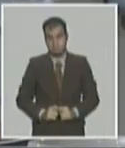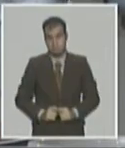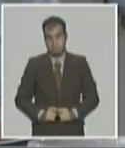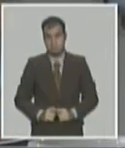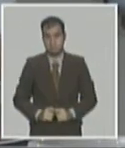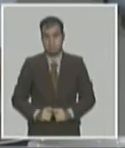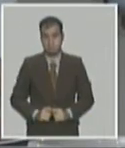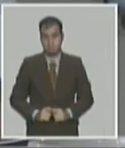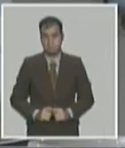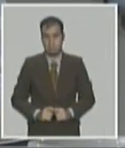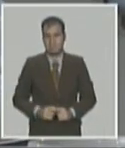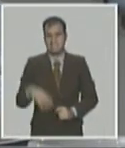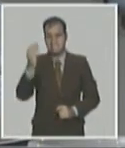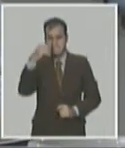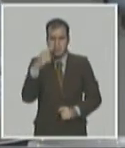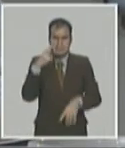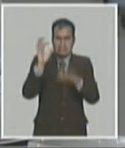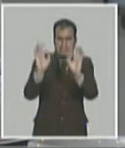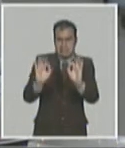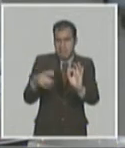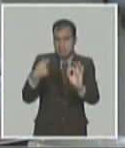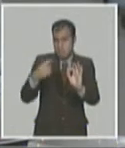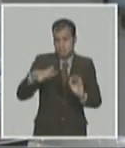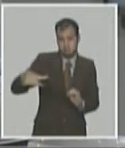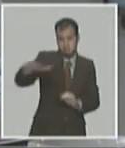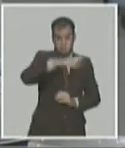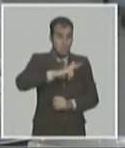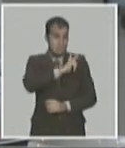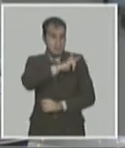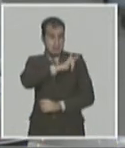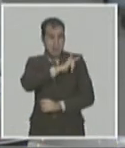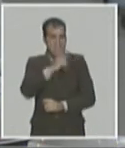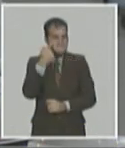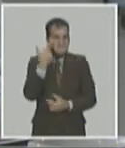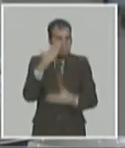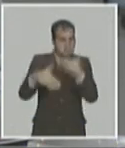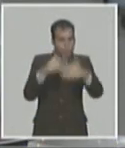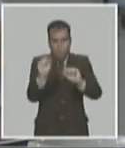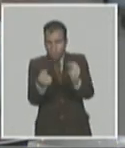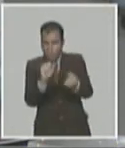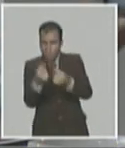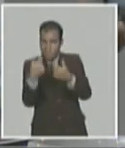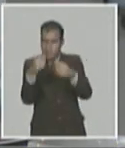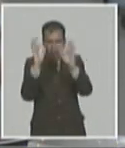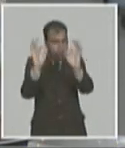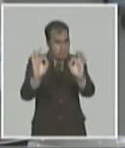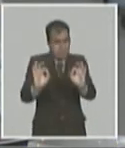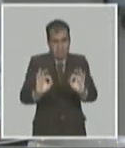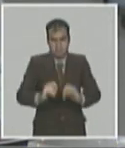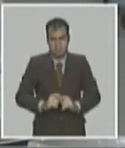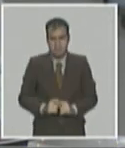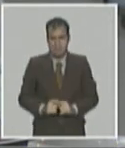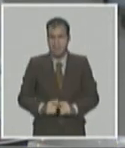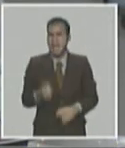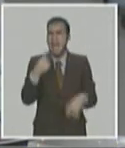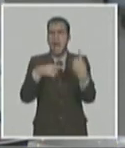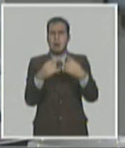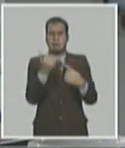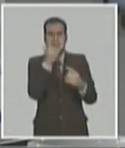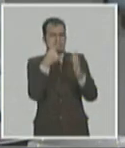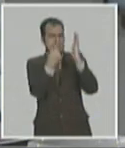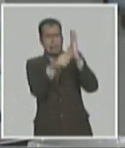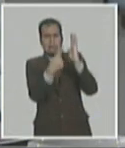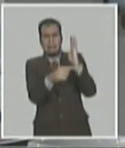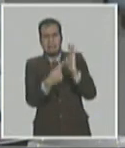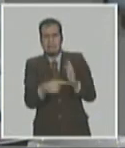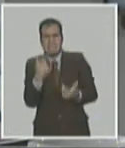la cultura del buen gusto y del detalle con que tenemos que ver los procesos, que el destierro de las chapucerías y de aquellas cuestiones